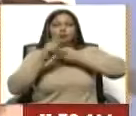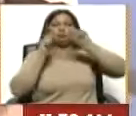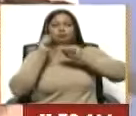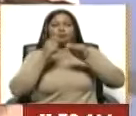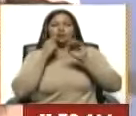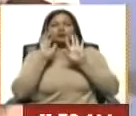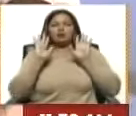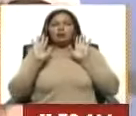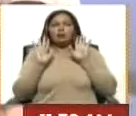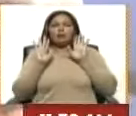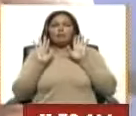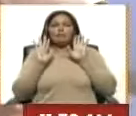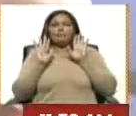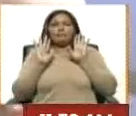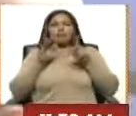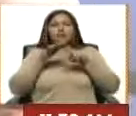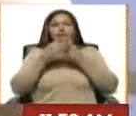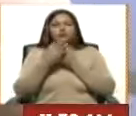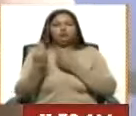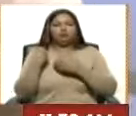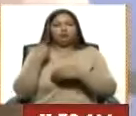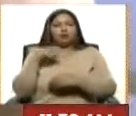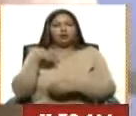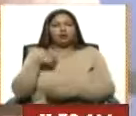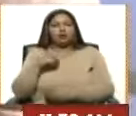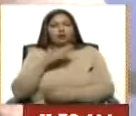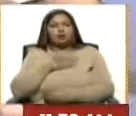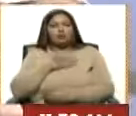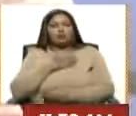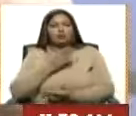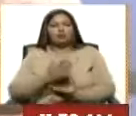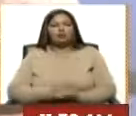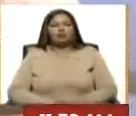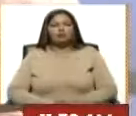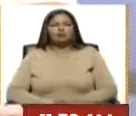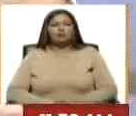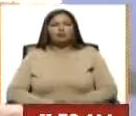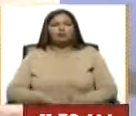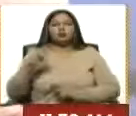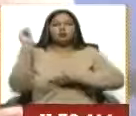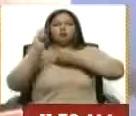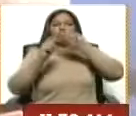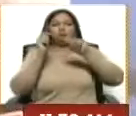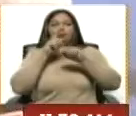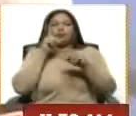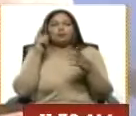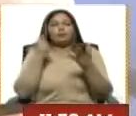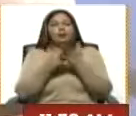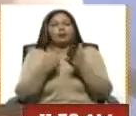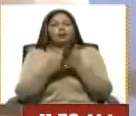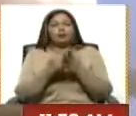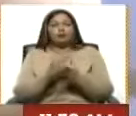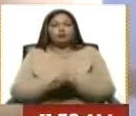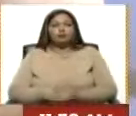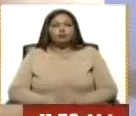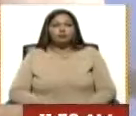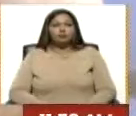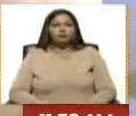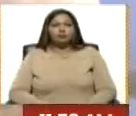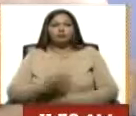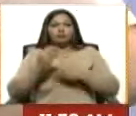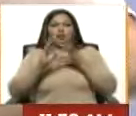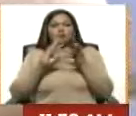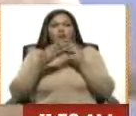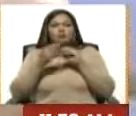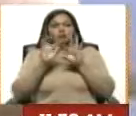siente, perro, todo el mundo como que está en contra mía. En realidad lo que hay es una lluvia de bots pagados. Bien sean automatizados